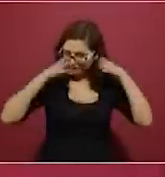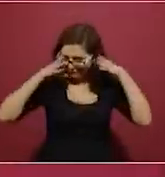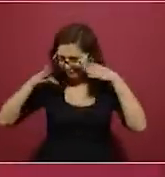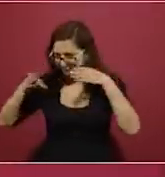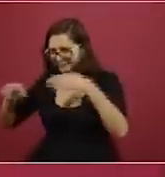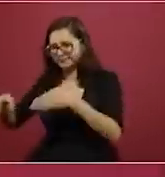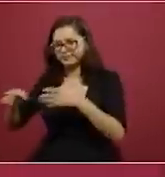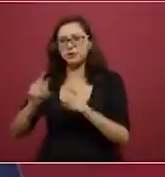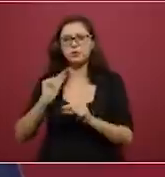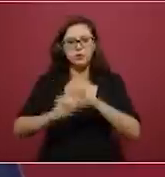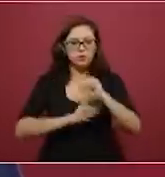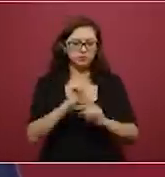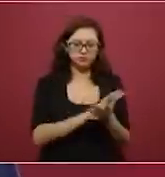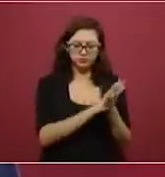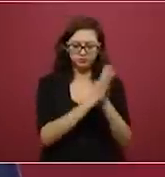pasando